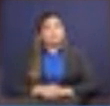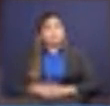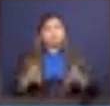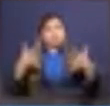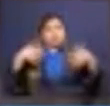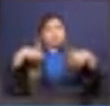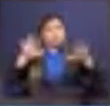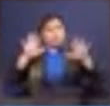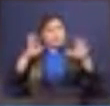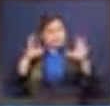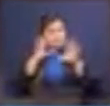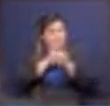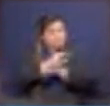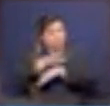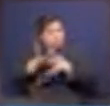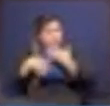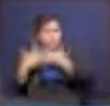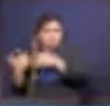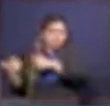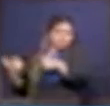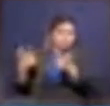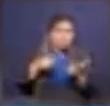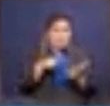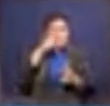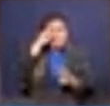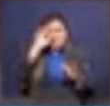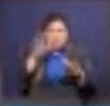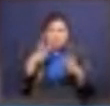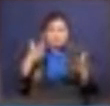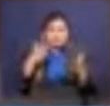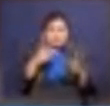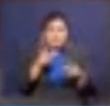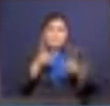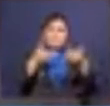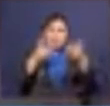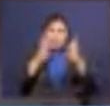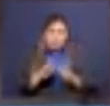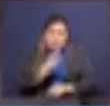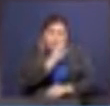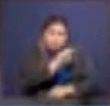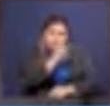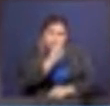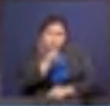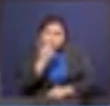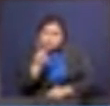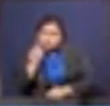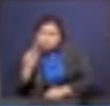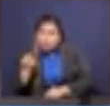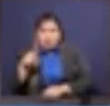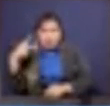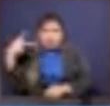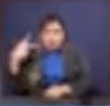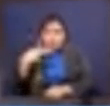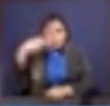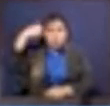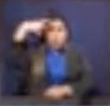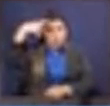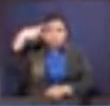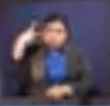establecimos las condiciones para que a ningún panameño le fueran suspendidos los servicios de agua y